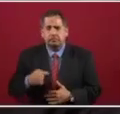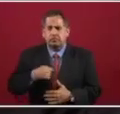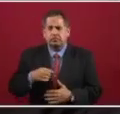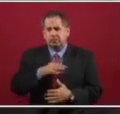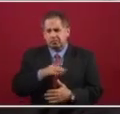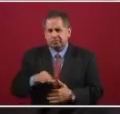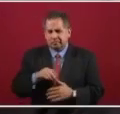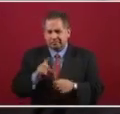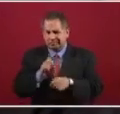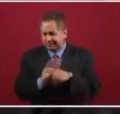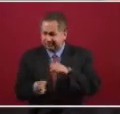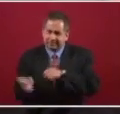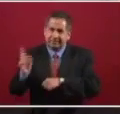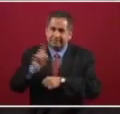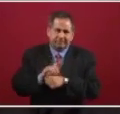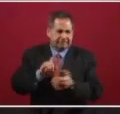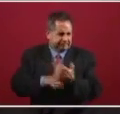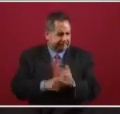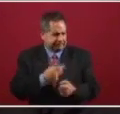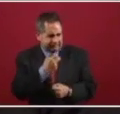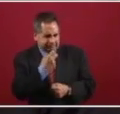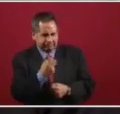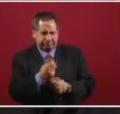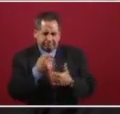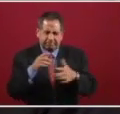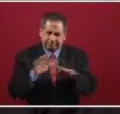pasarme todo el día señalando los cambios